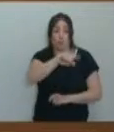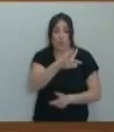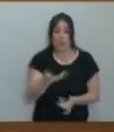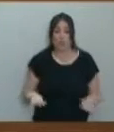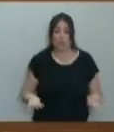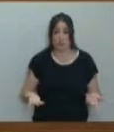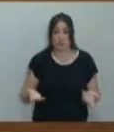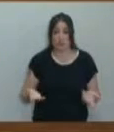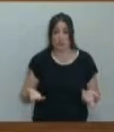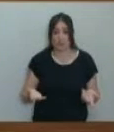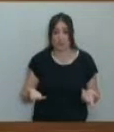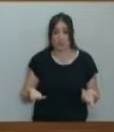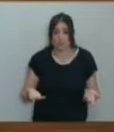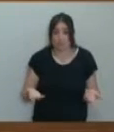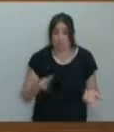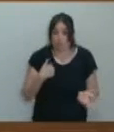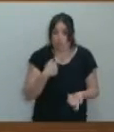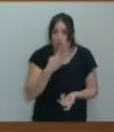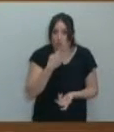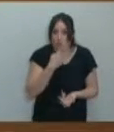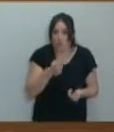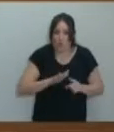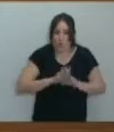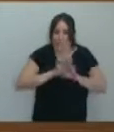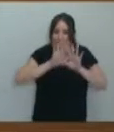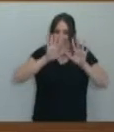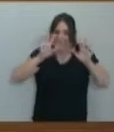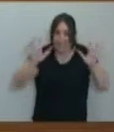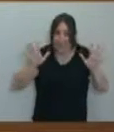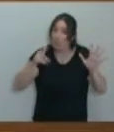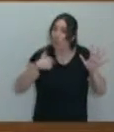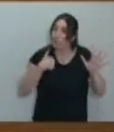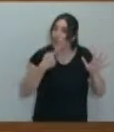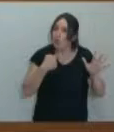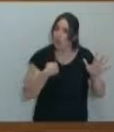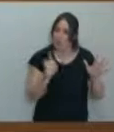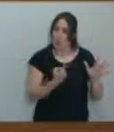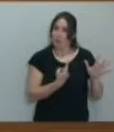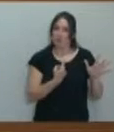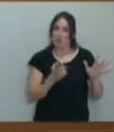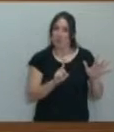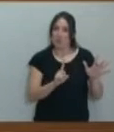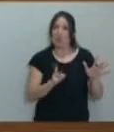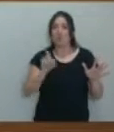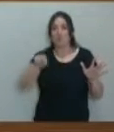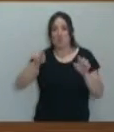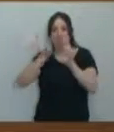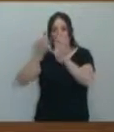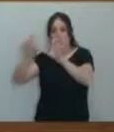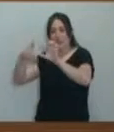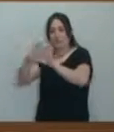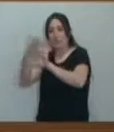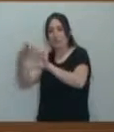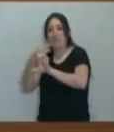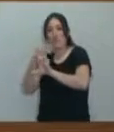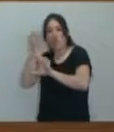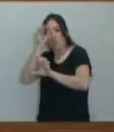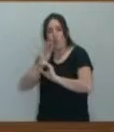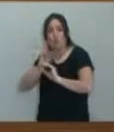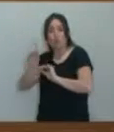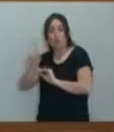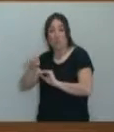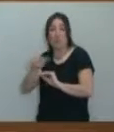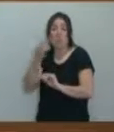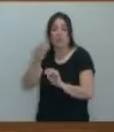Musel. Y yo lo digo con toda claridad, pero no solo lo digo yo. ¿Sabes quién lo dicen además? Las empresas. Y las empresas que se sirven de ese